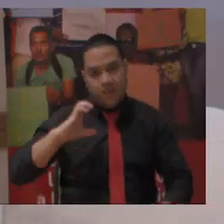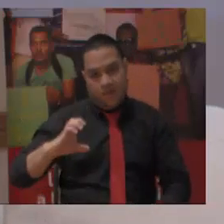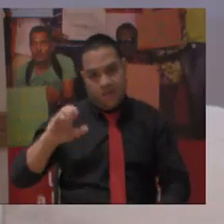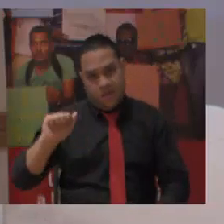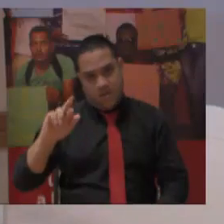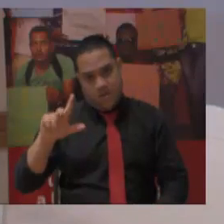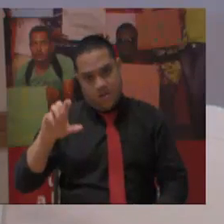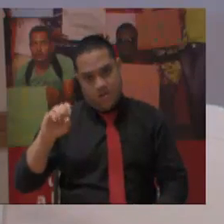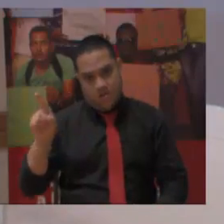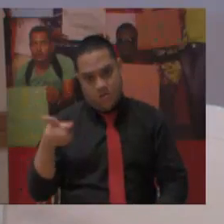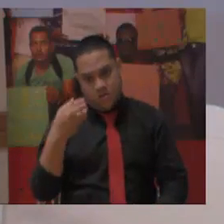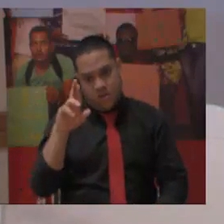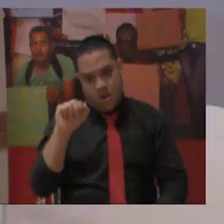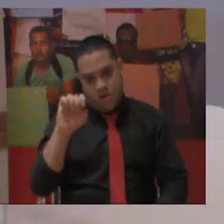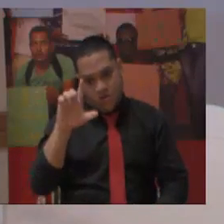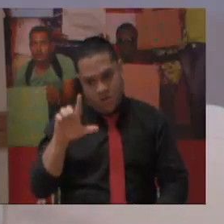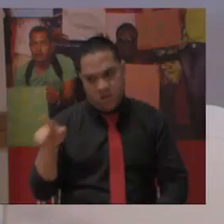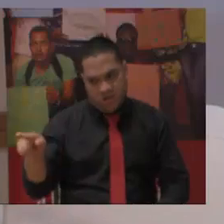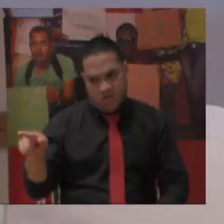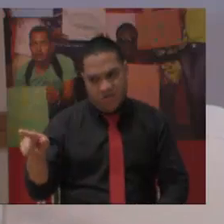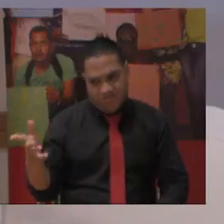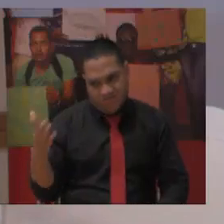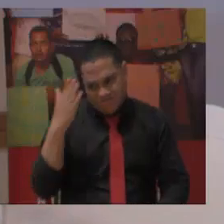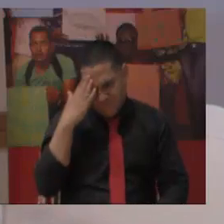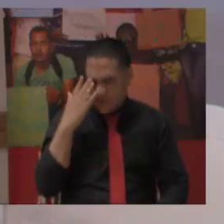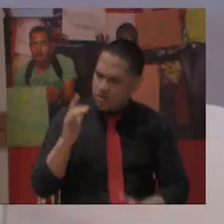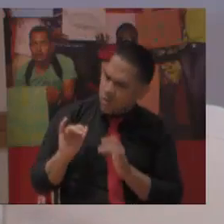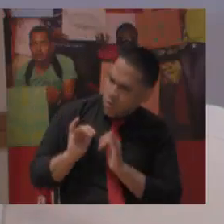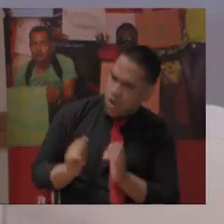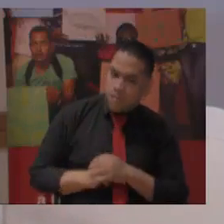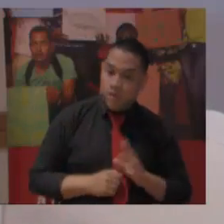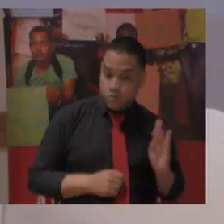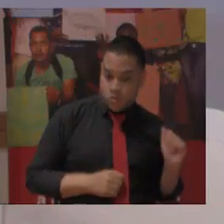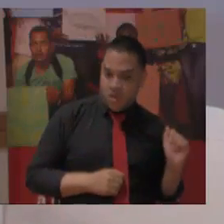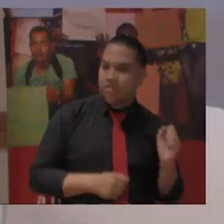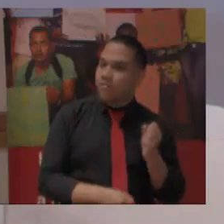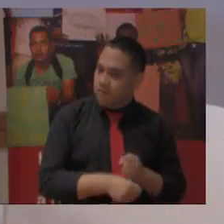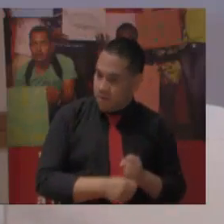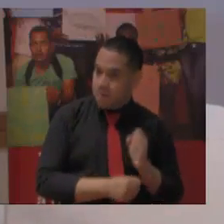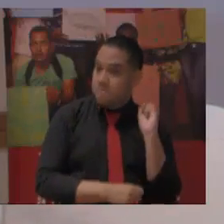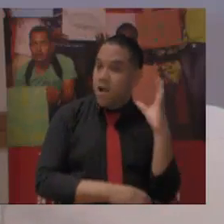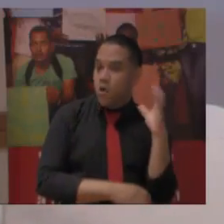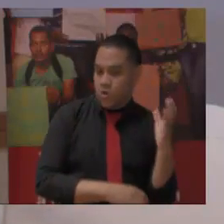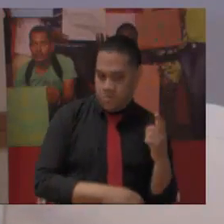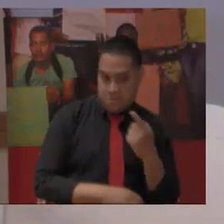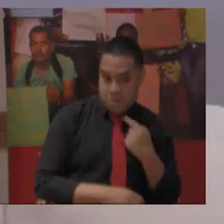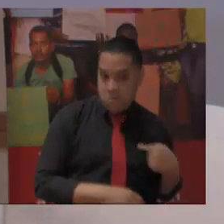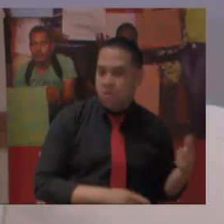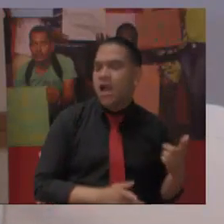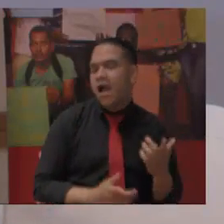con el que sin que él lo sepa, de una u otra forma nos unen muchas cosas, mi esposa trabaja en Bancolombia, le mandó a decir que lo extraña mucho.